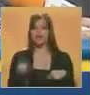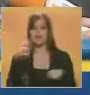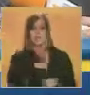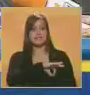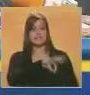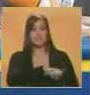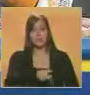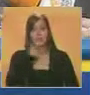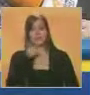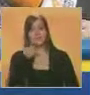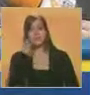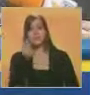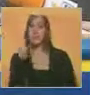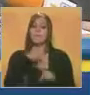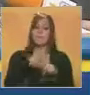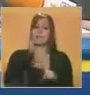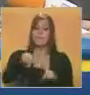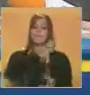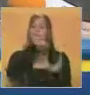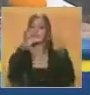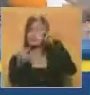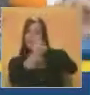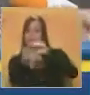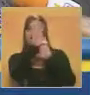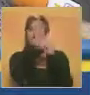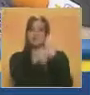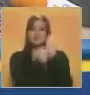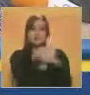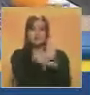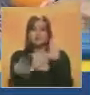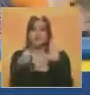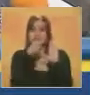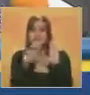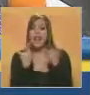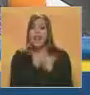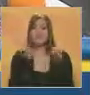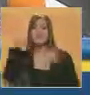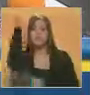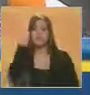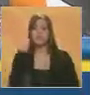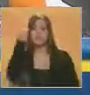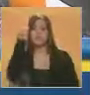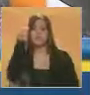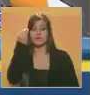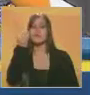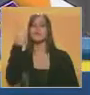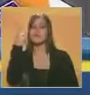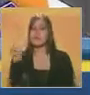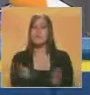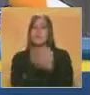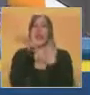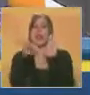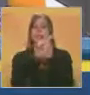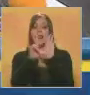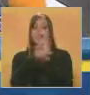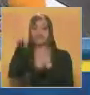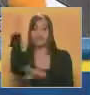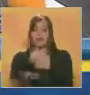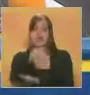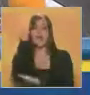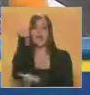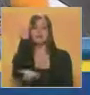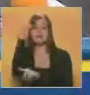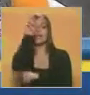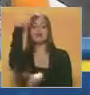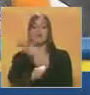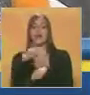Civiles y Políticos. Igualmente está ajustada a los marcos constitucionales en materia de libertad de expresión. Igualmente, hay una ley sancionada por la Asamblea Nacional